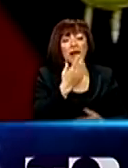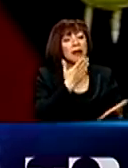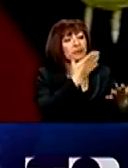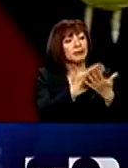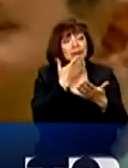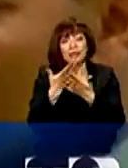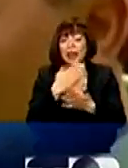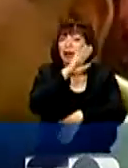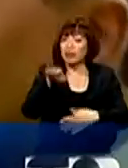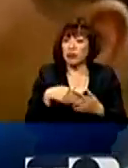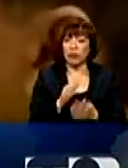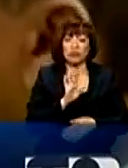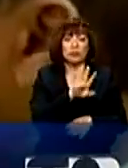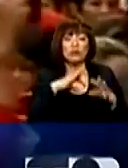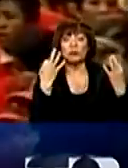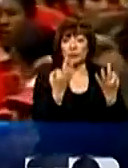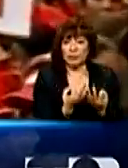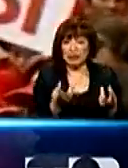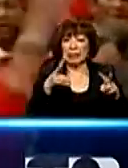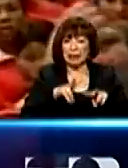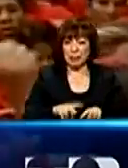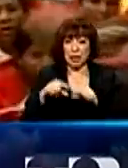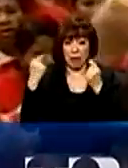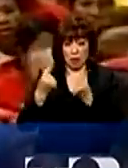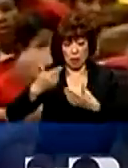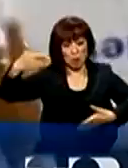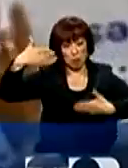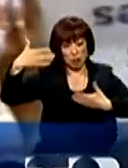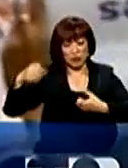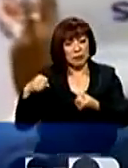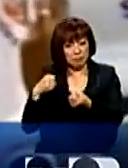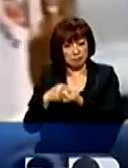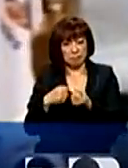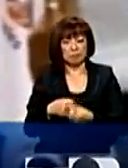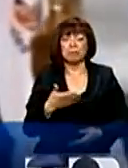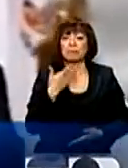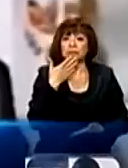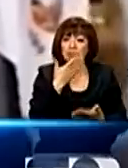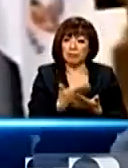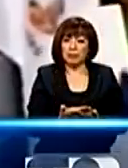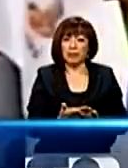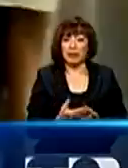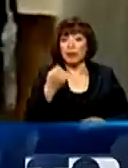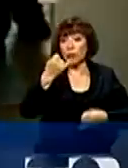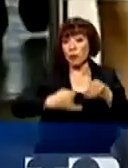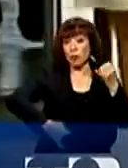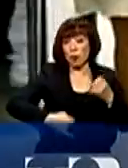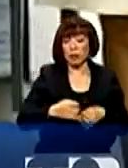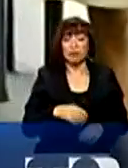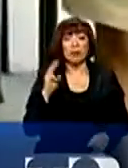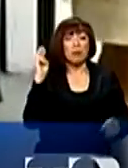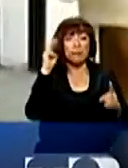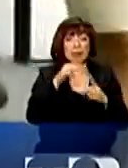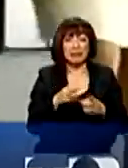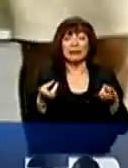colaboradores, a su familia, a la militancia de la Alianza Bolivariana Alfarista y a Alianza País. Y finalmente, le envió un mensaje